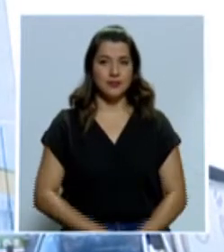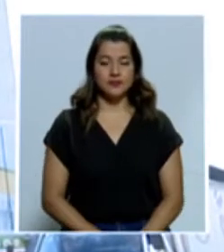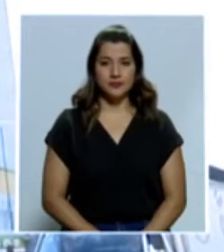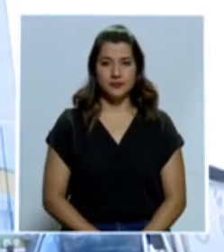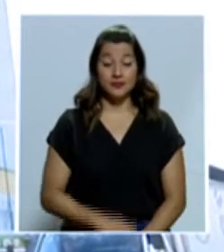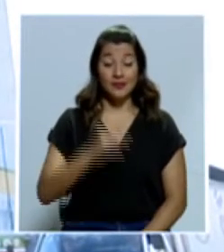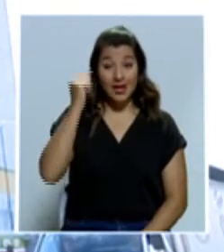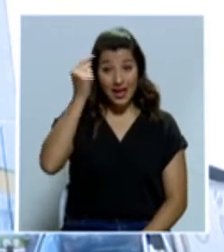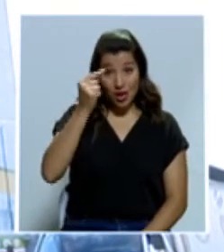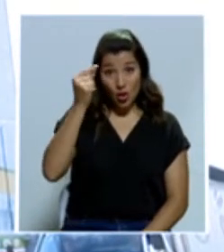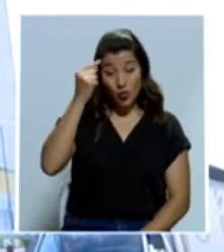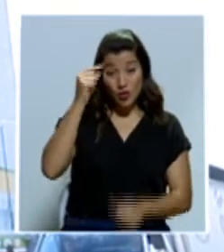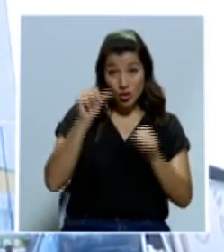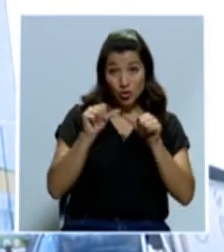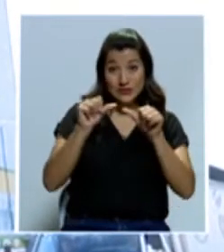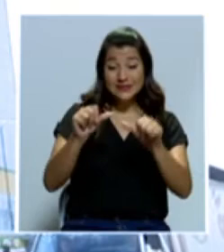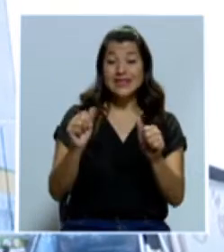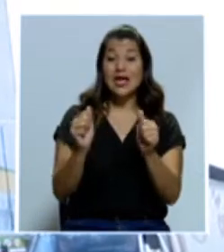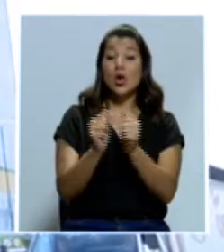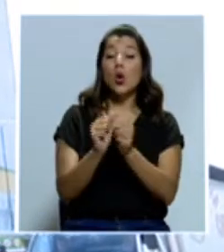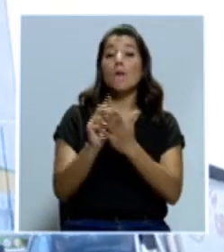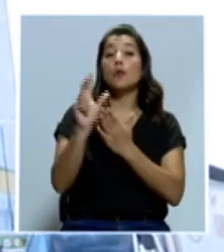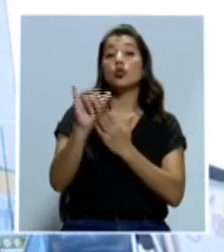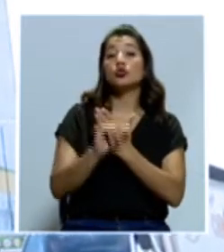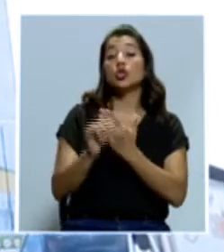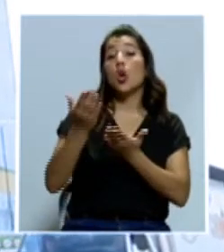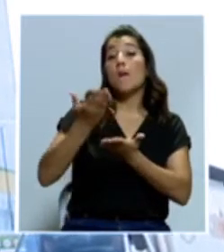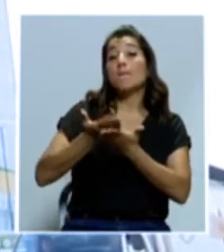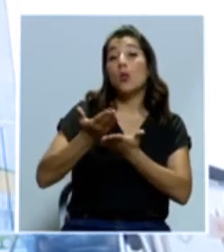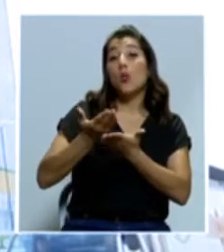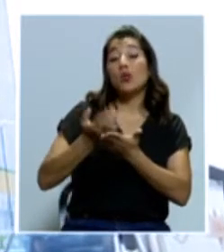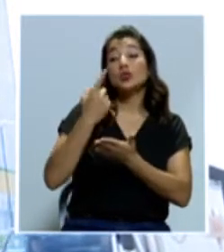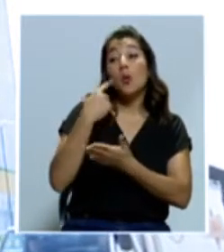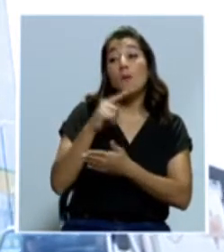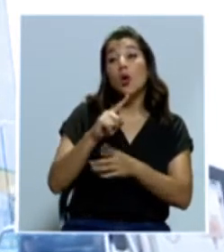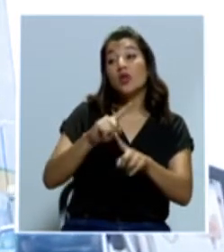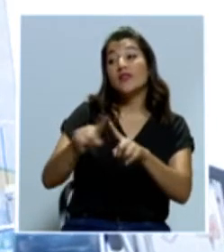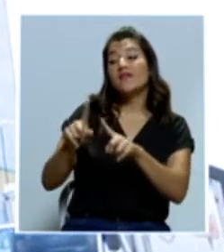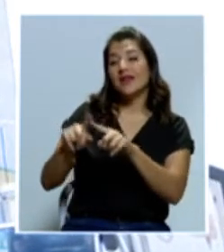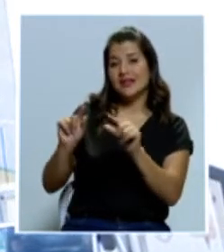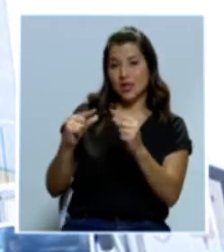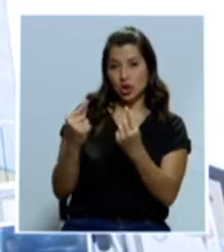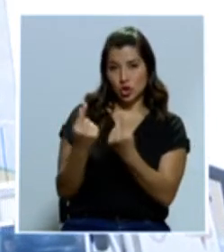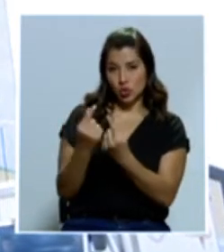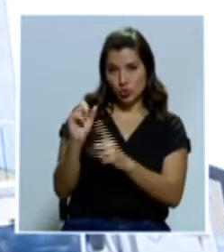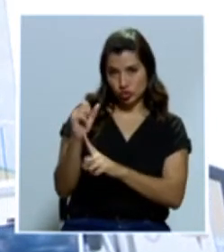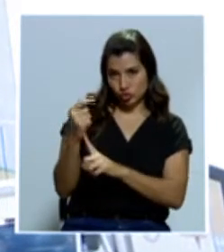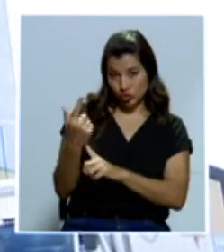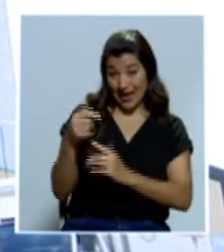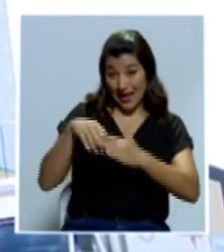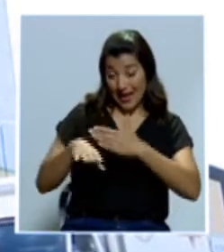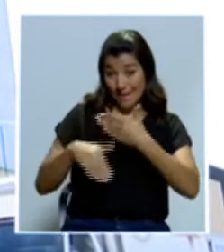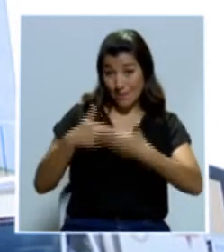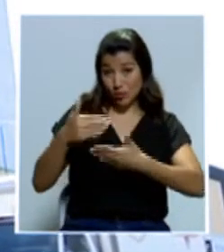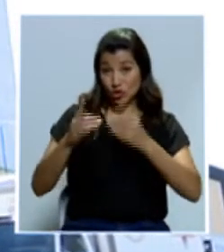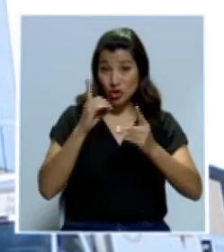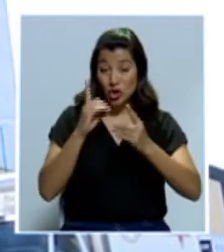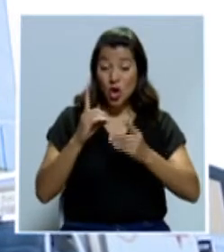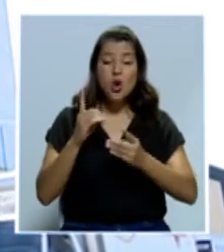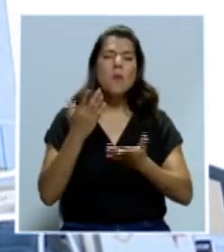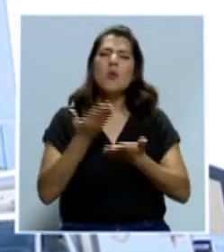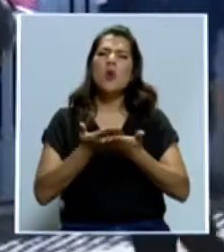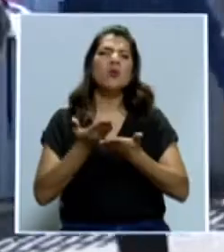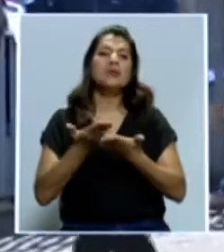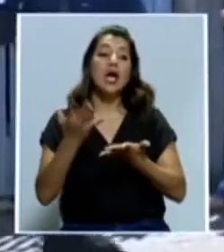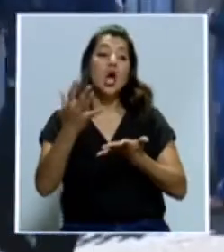El gobierno continuó con la iniciativa propuesta por los diversos sectores de poner un impuesto sobre los premios de lotería y otros juegos de azar